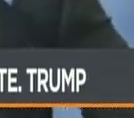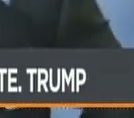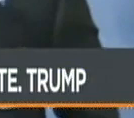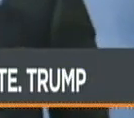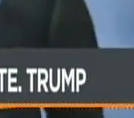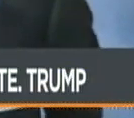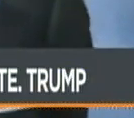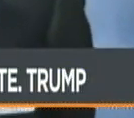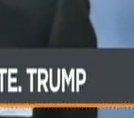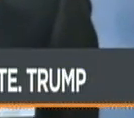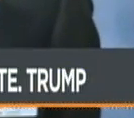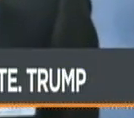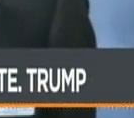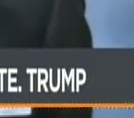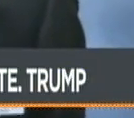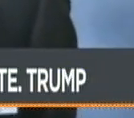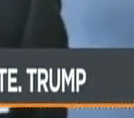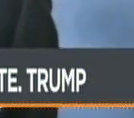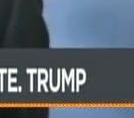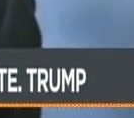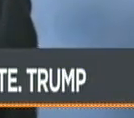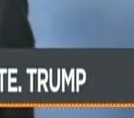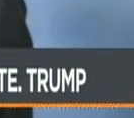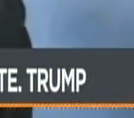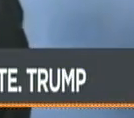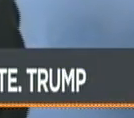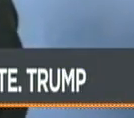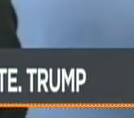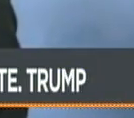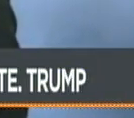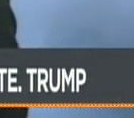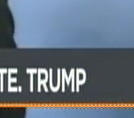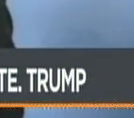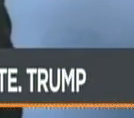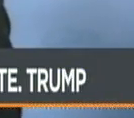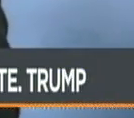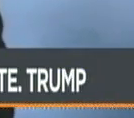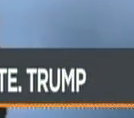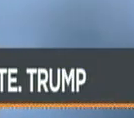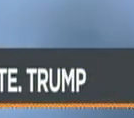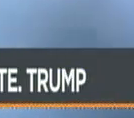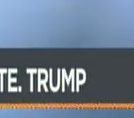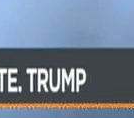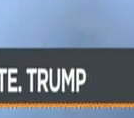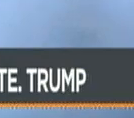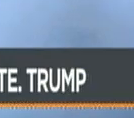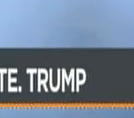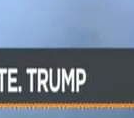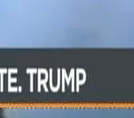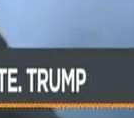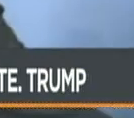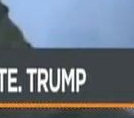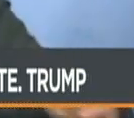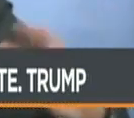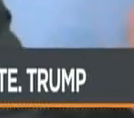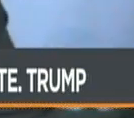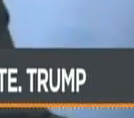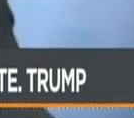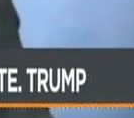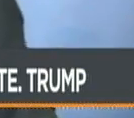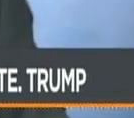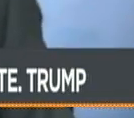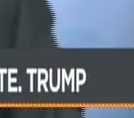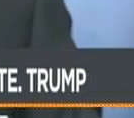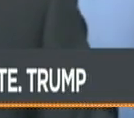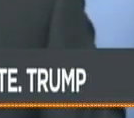contra Venezuela y que esto pueda terminar con una invasión y un golpe contra el gobierno electo del presidente Maduro? Nosotros no descartamos ninguna opción, así